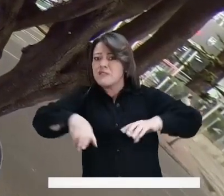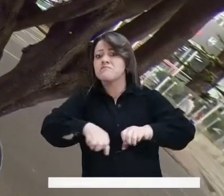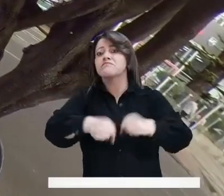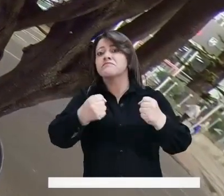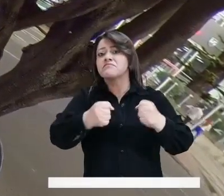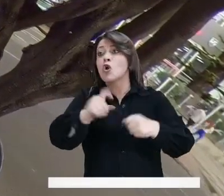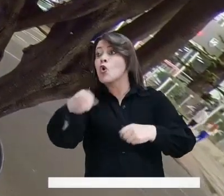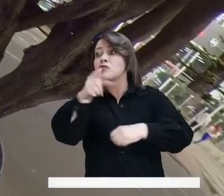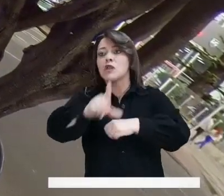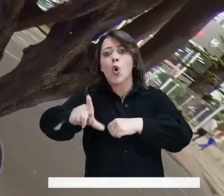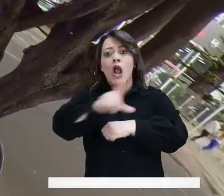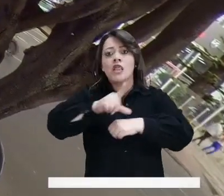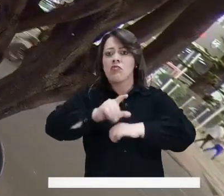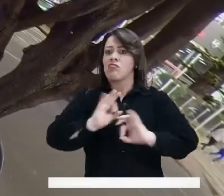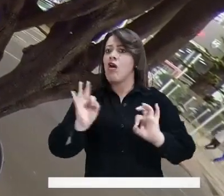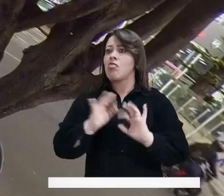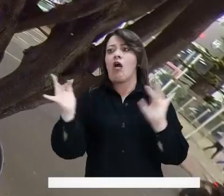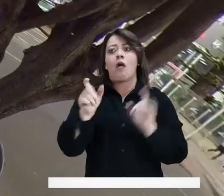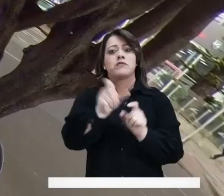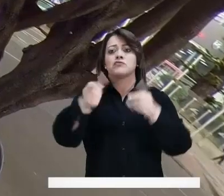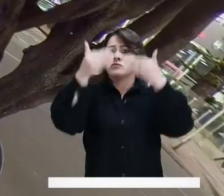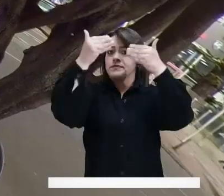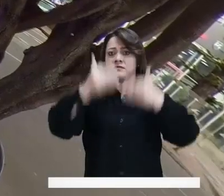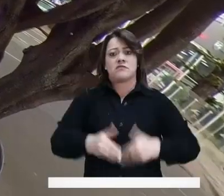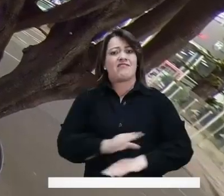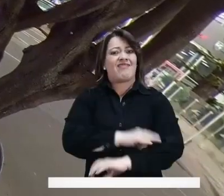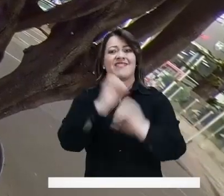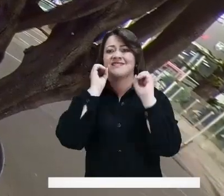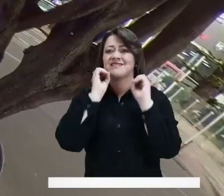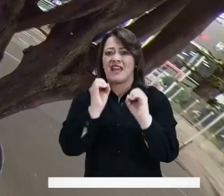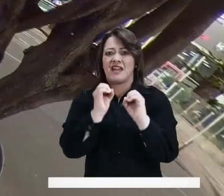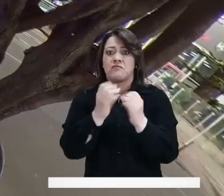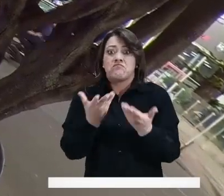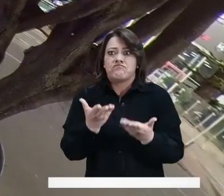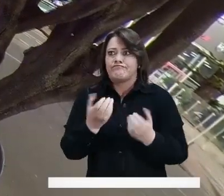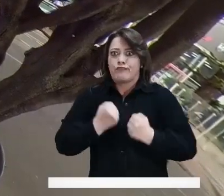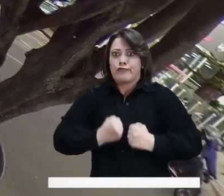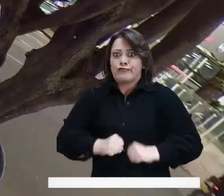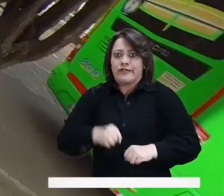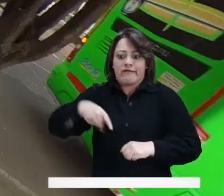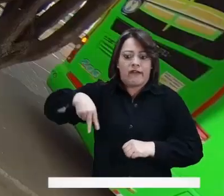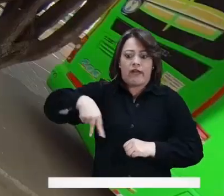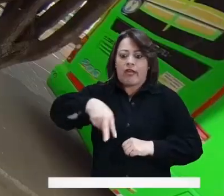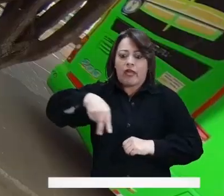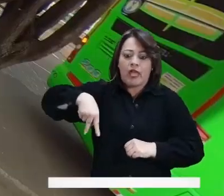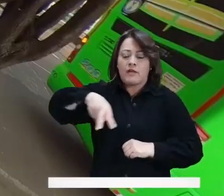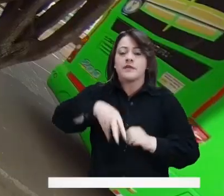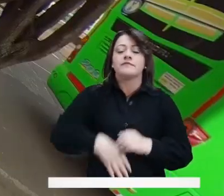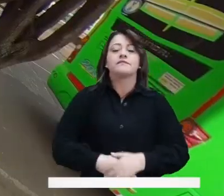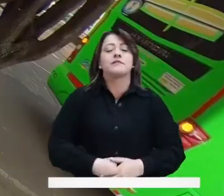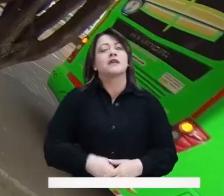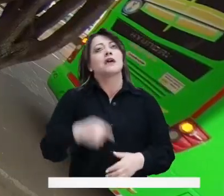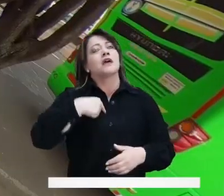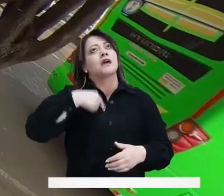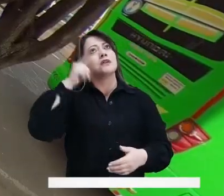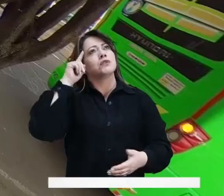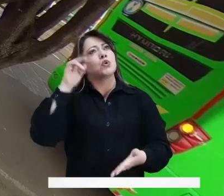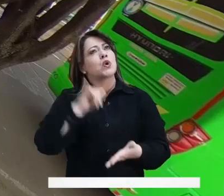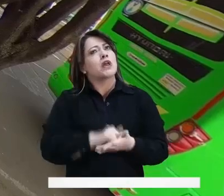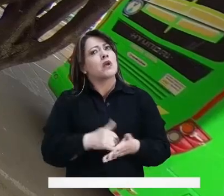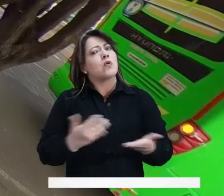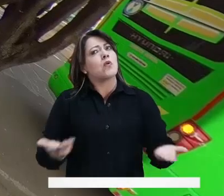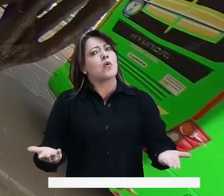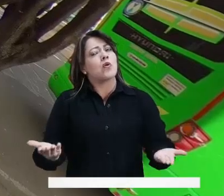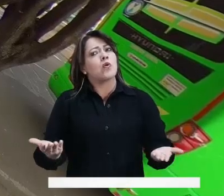hay localidades que no tienen andenes, ni siquiera, y en las que transitar es imposible. Yo creo que en general hay